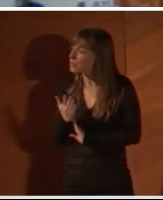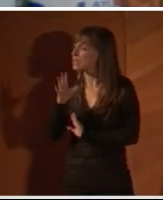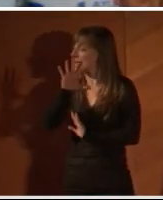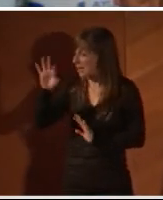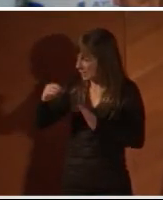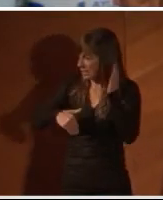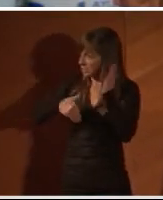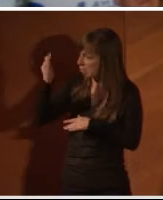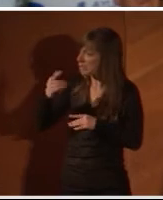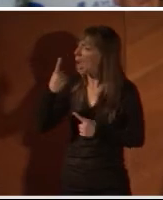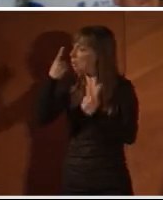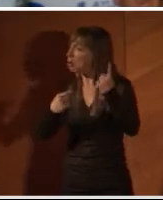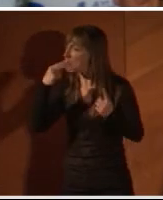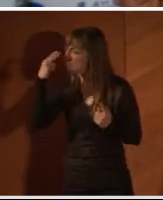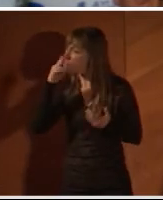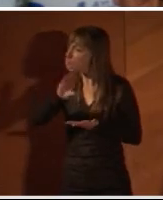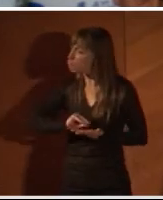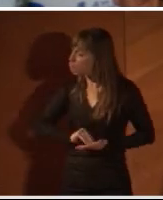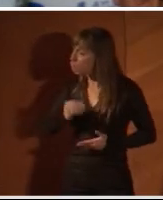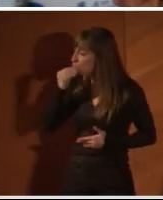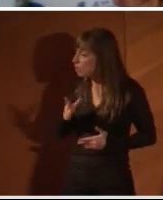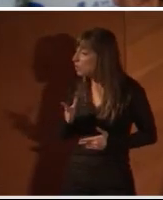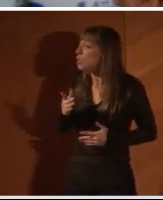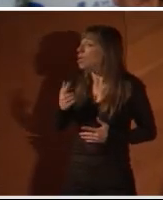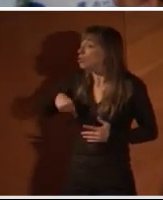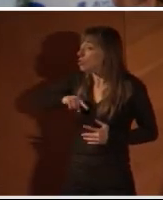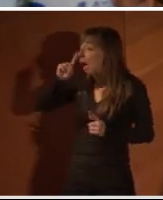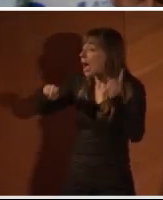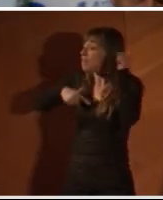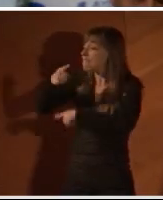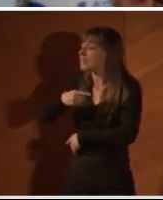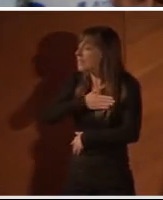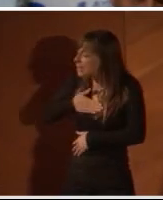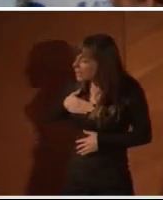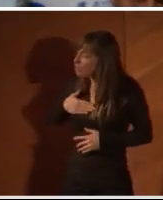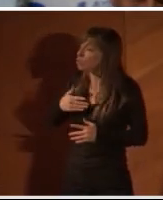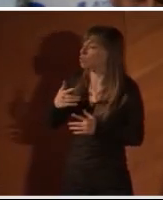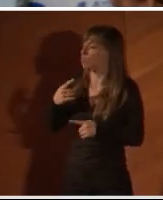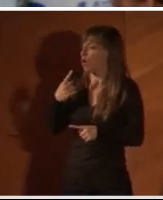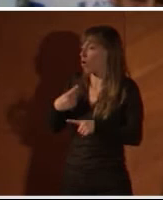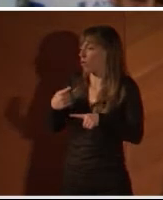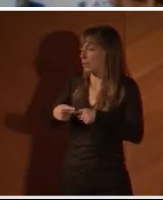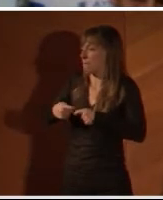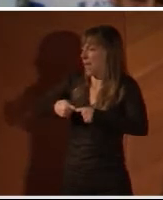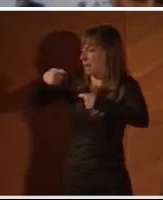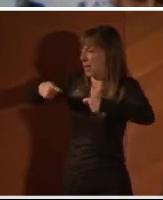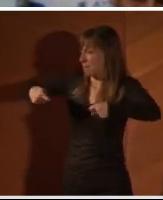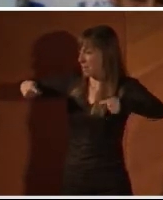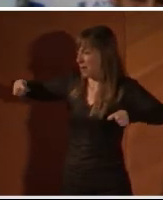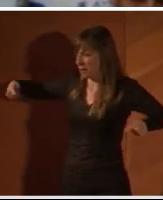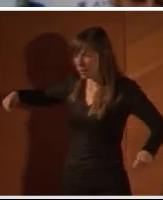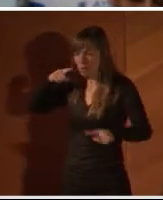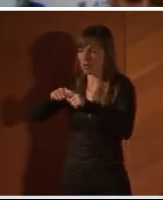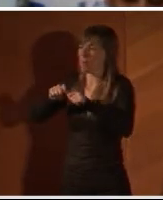tremendamente interesantes, y la intención de cara al año que viene es seguir implementando pues, todas esas funcionalidades, ¿no? que tiene esta